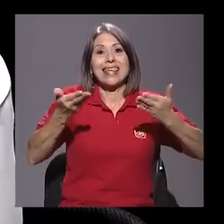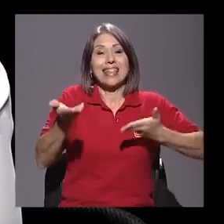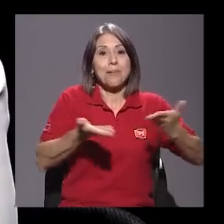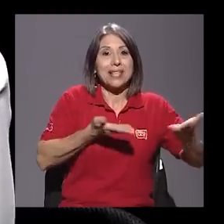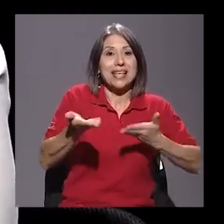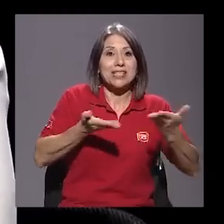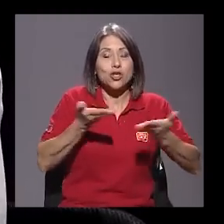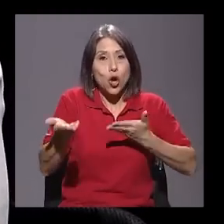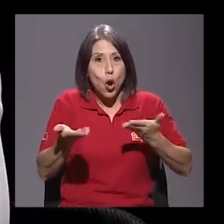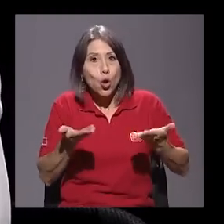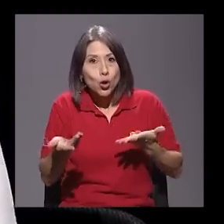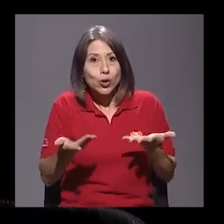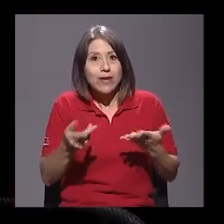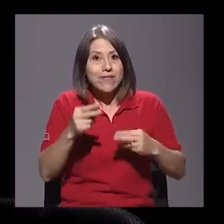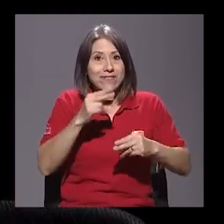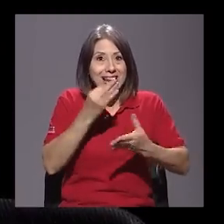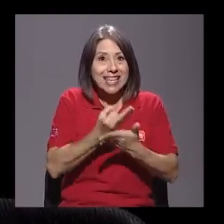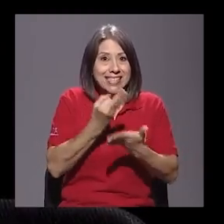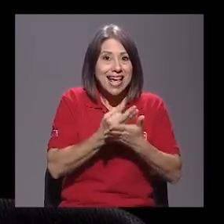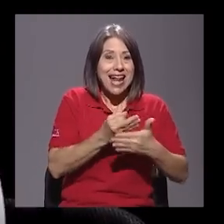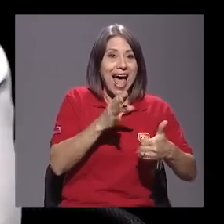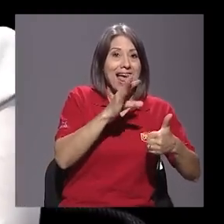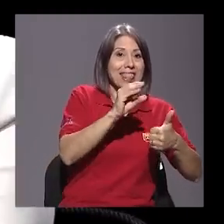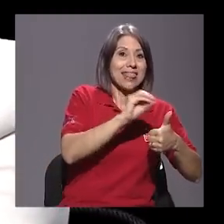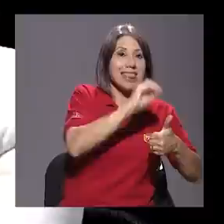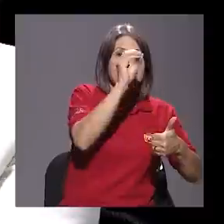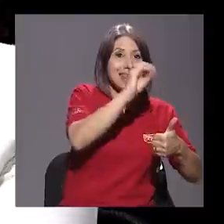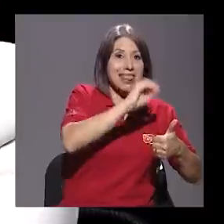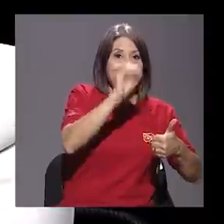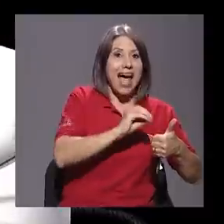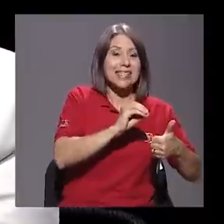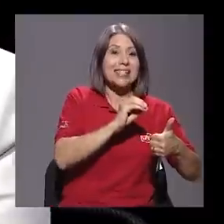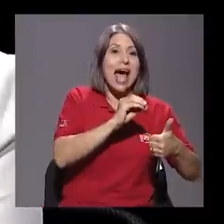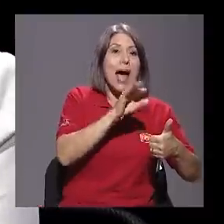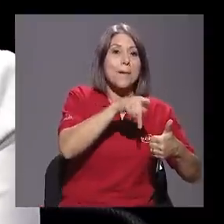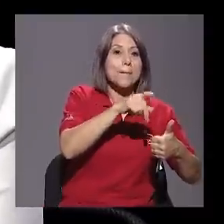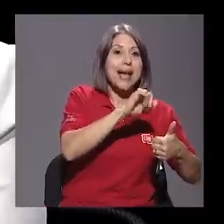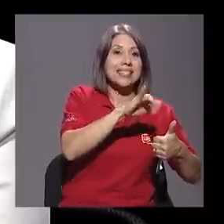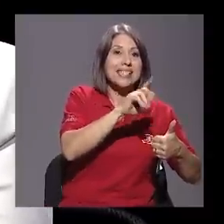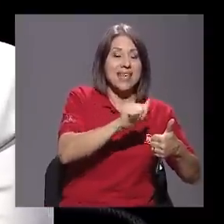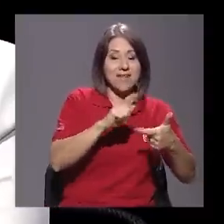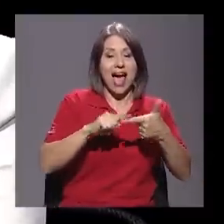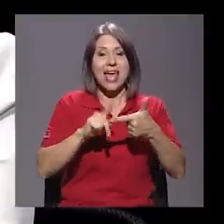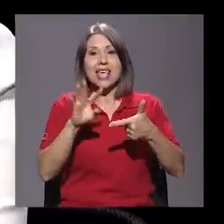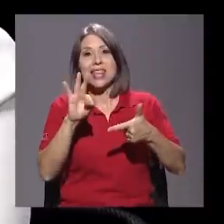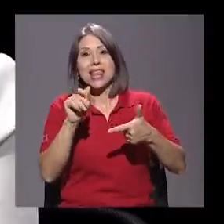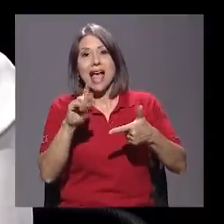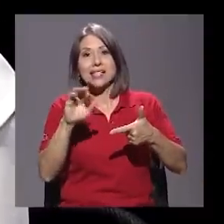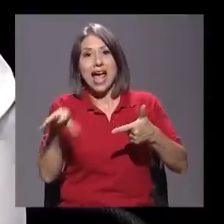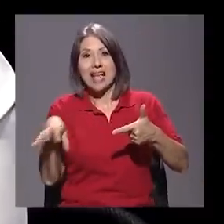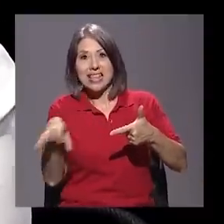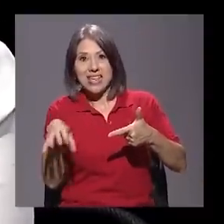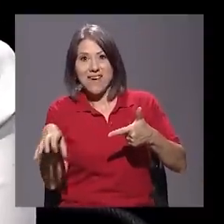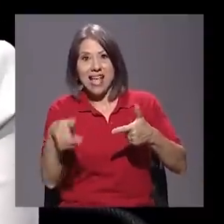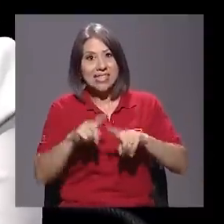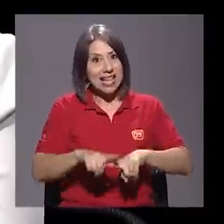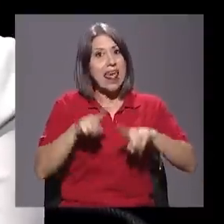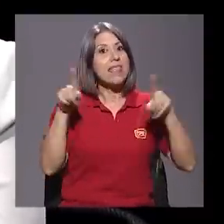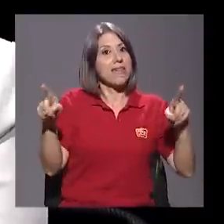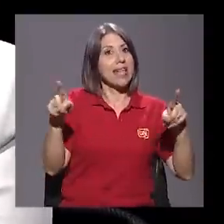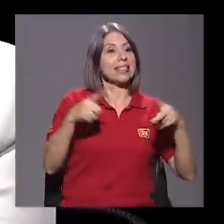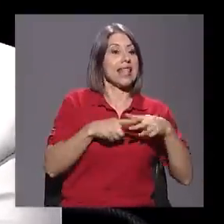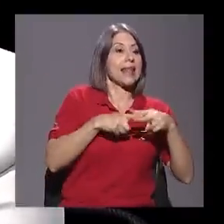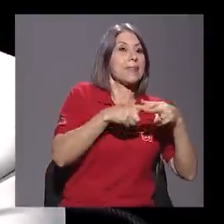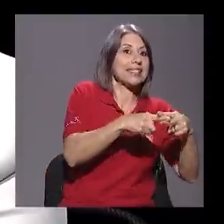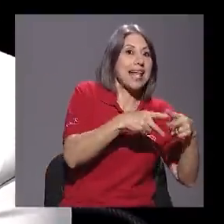la tasa pasiva, que en términos generales es lo que se gana el banco, ¿ok? Entre prestar y el ahorrante, son terriblemente elevadas,